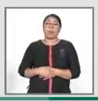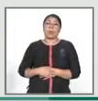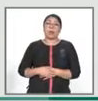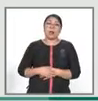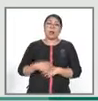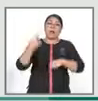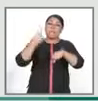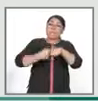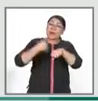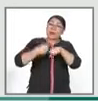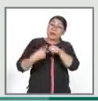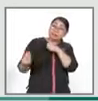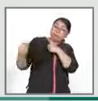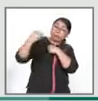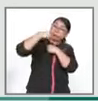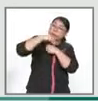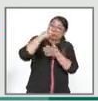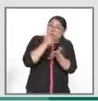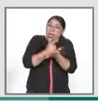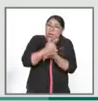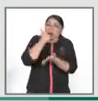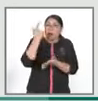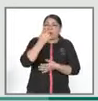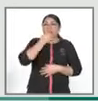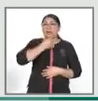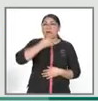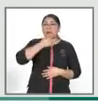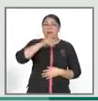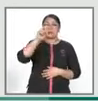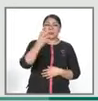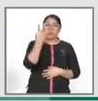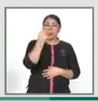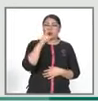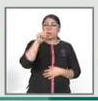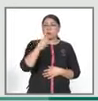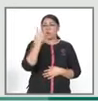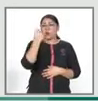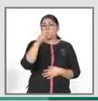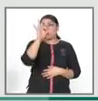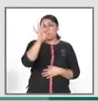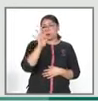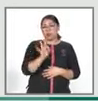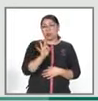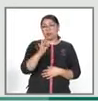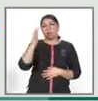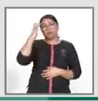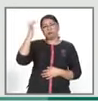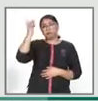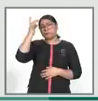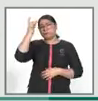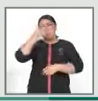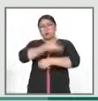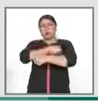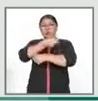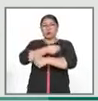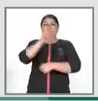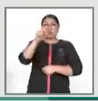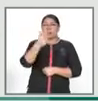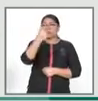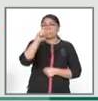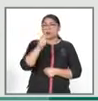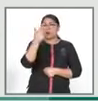asociadas a estas defunciones diabetes 39.9 hipertensión arterial